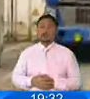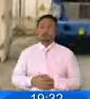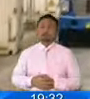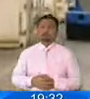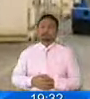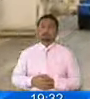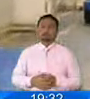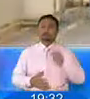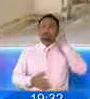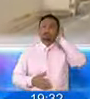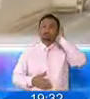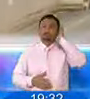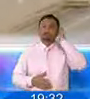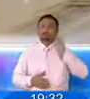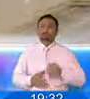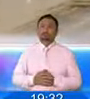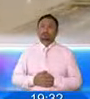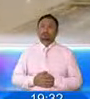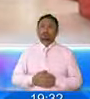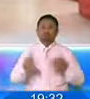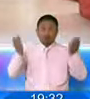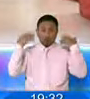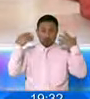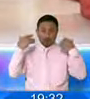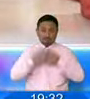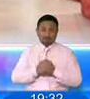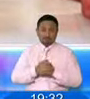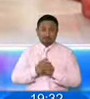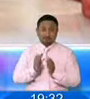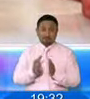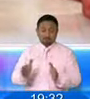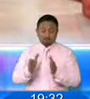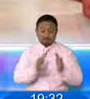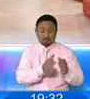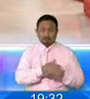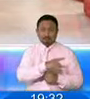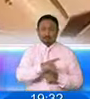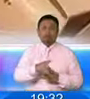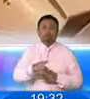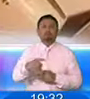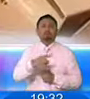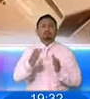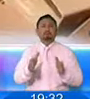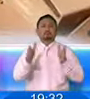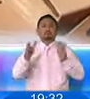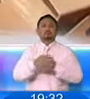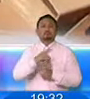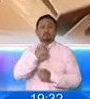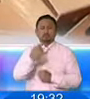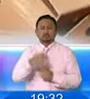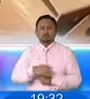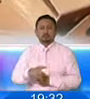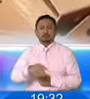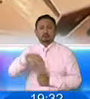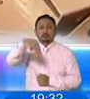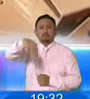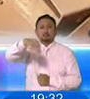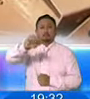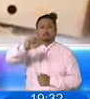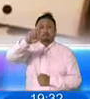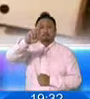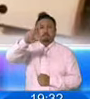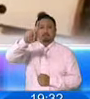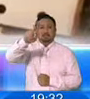El hallazgo se produjo en el puerto marítimo de Guayaquil. La droga estaba en una carga que había sido declarada como merluza